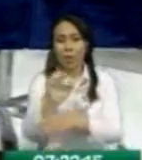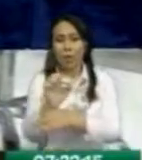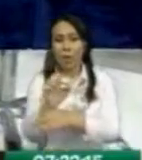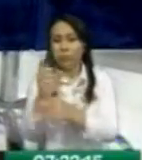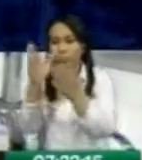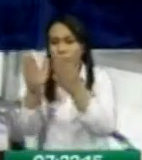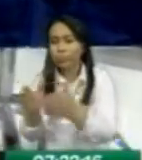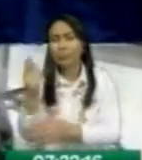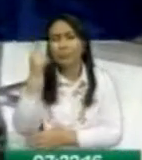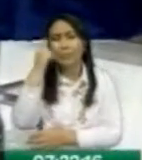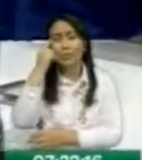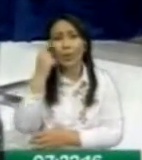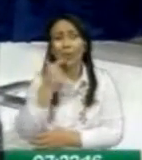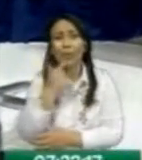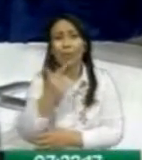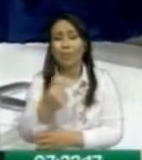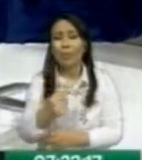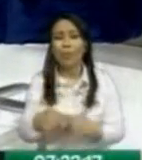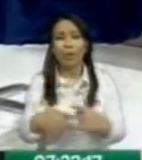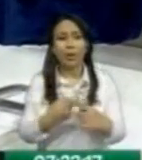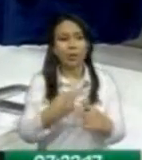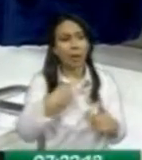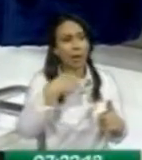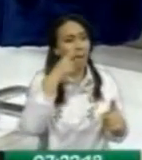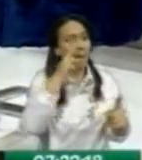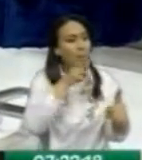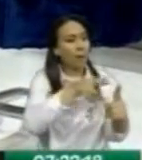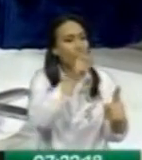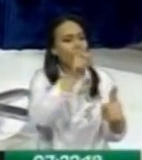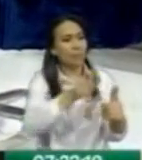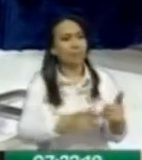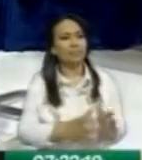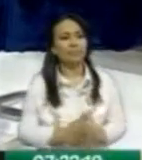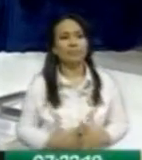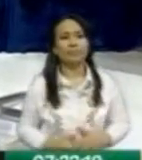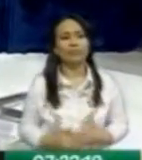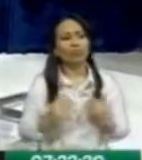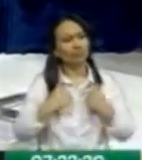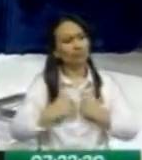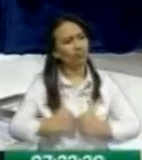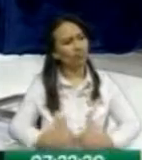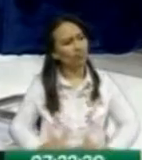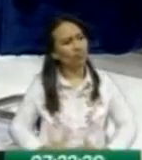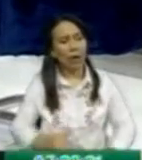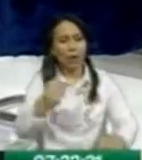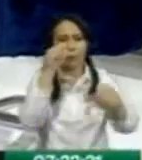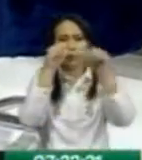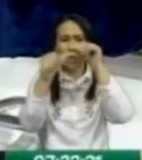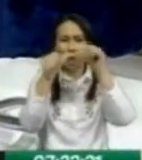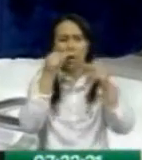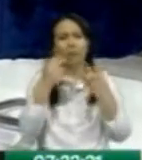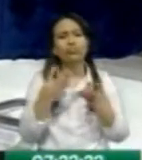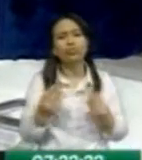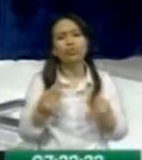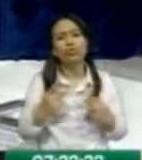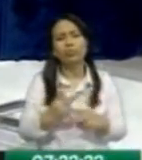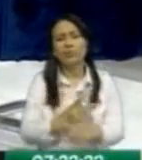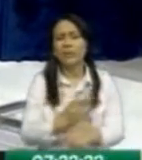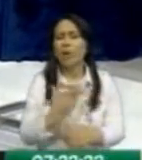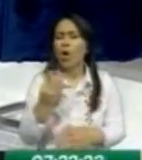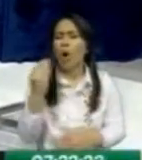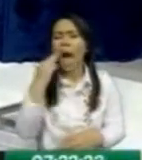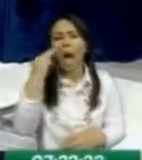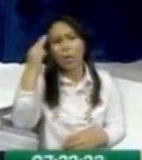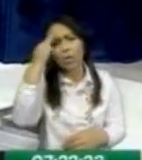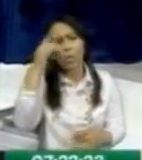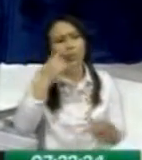que no se le quite el sueño cada vez que ve el caso de una persona sumida en el problema de las drogas, no solamente adultos,